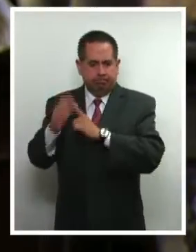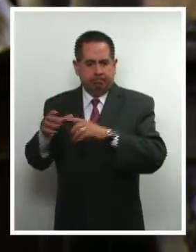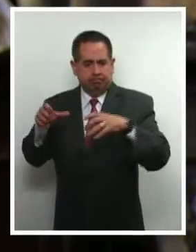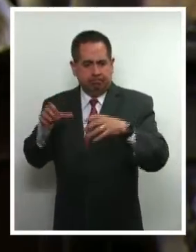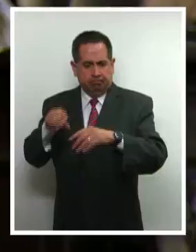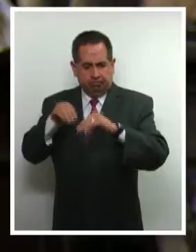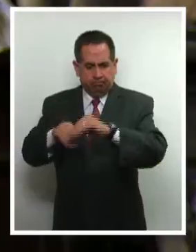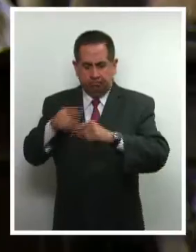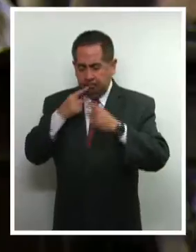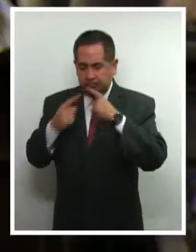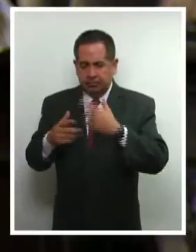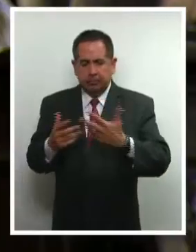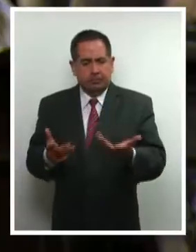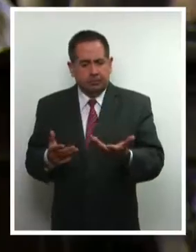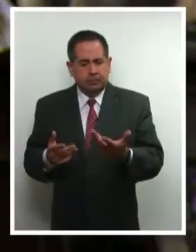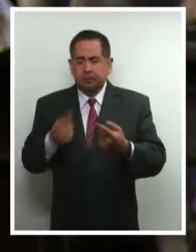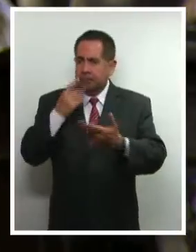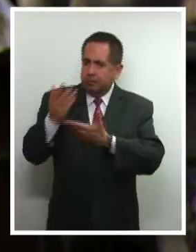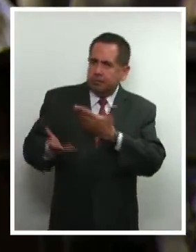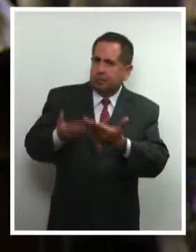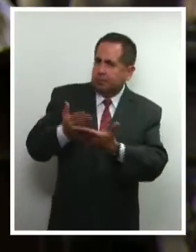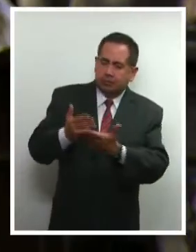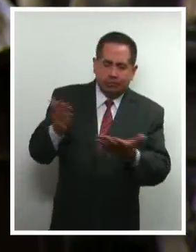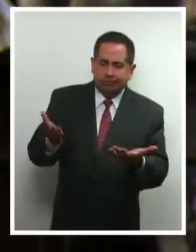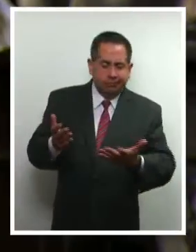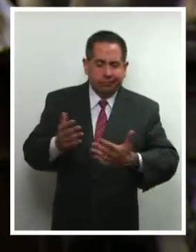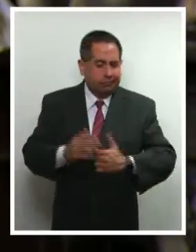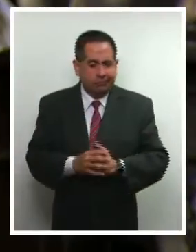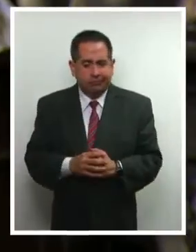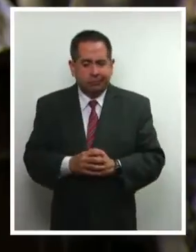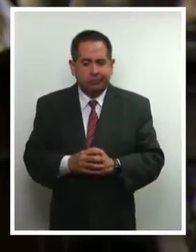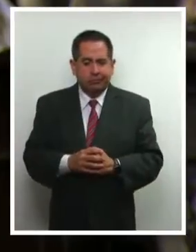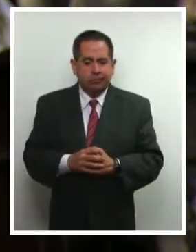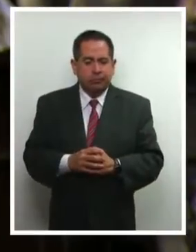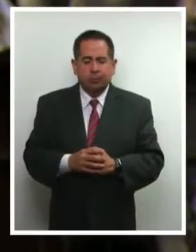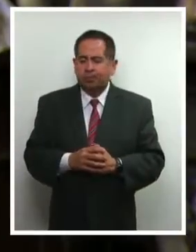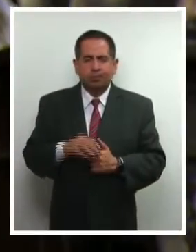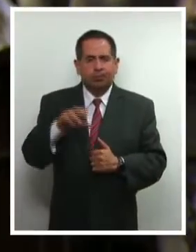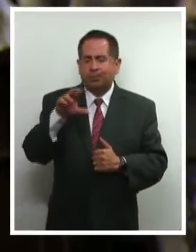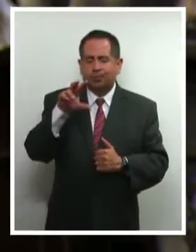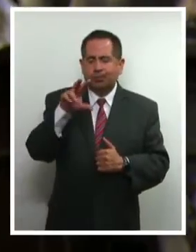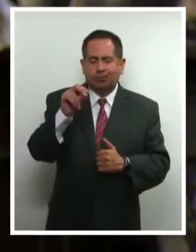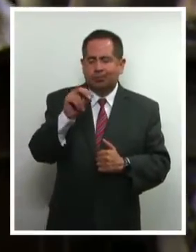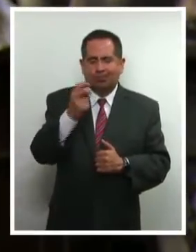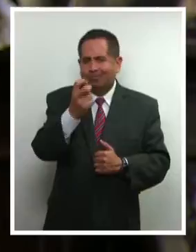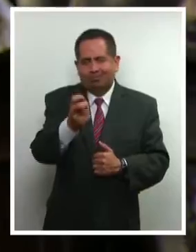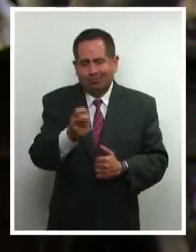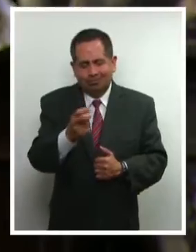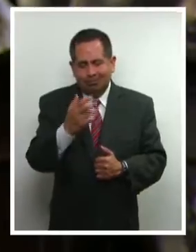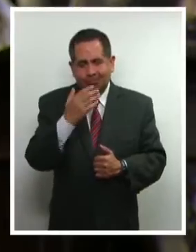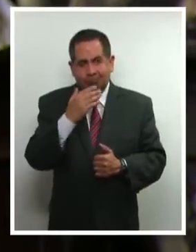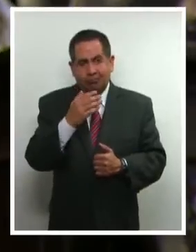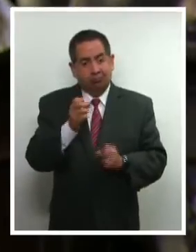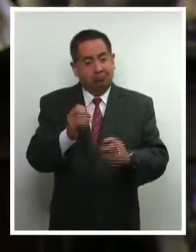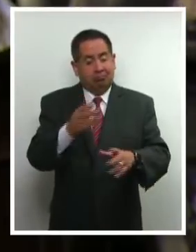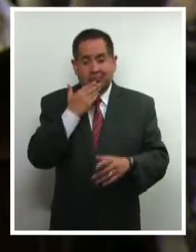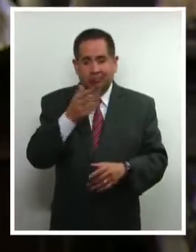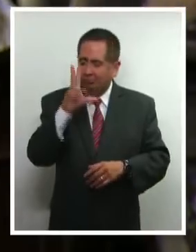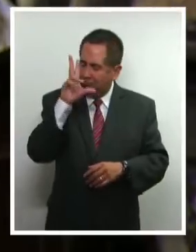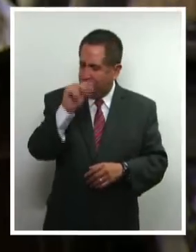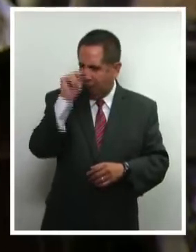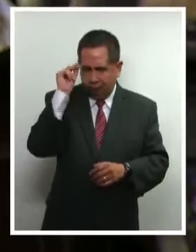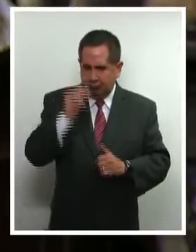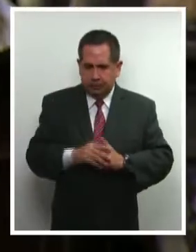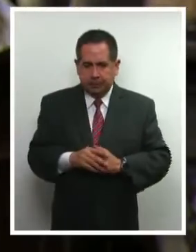los debates, en las propuestas. No podemos tolerar eso, y mucho